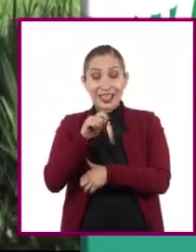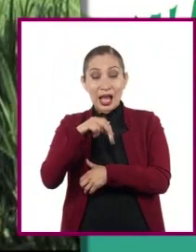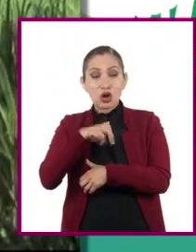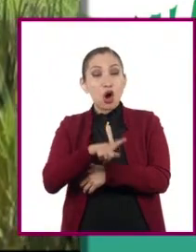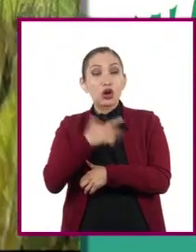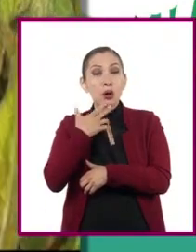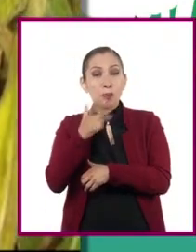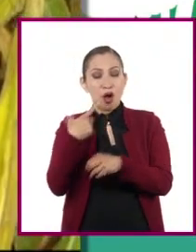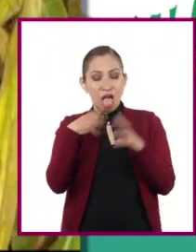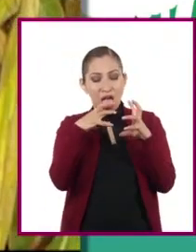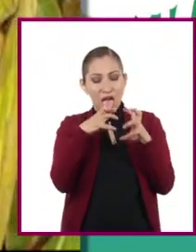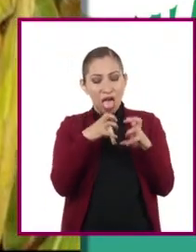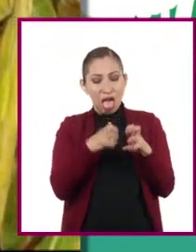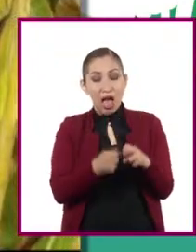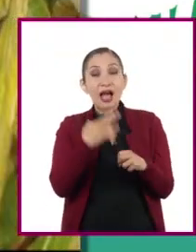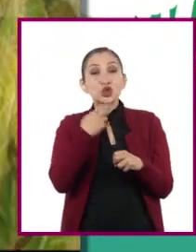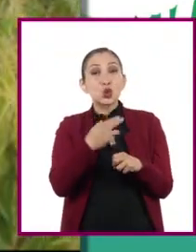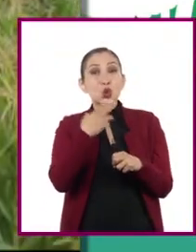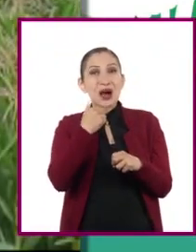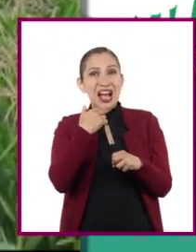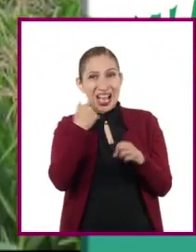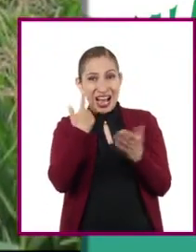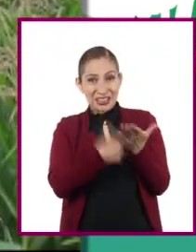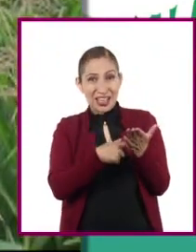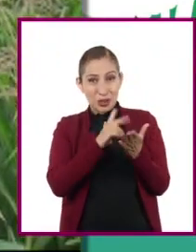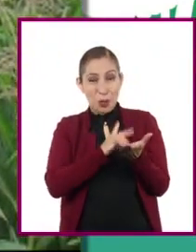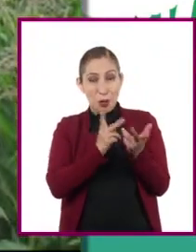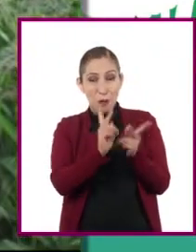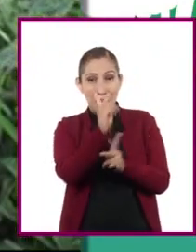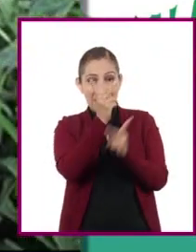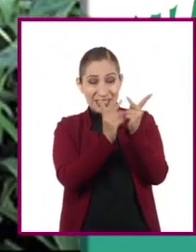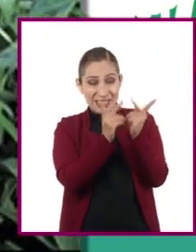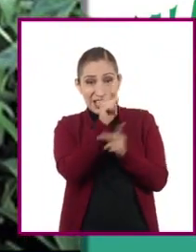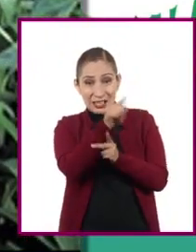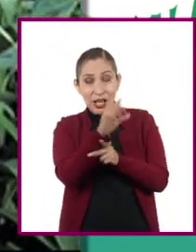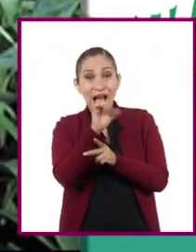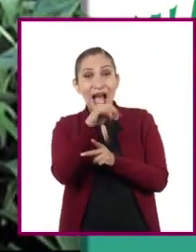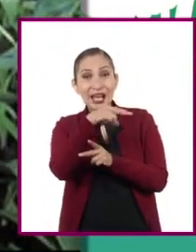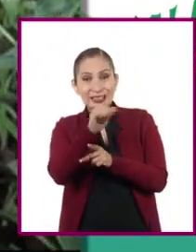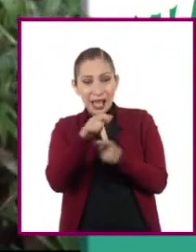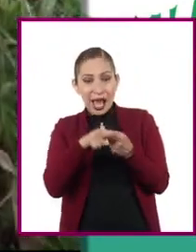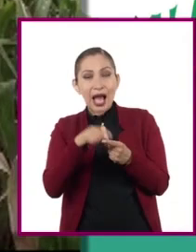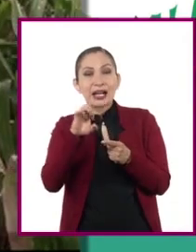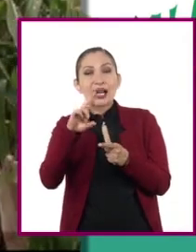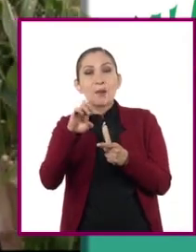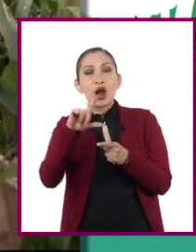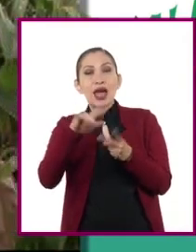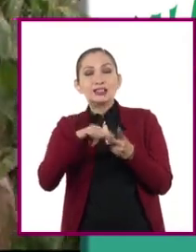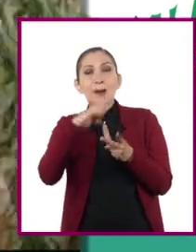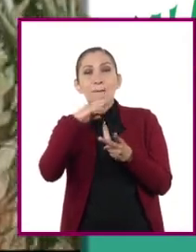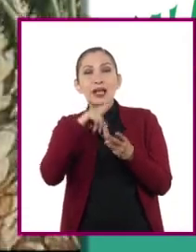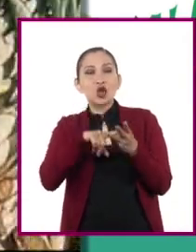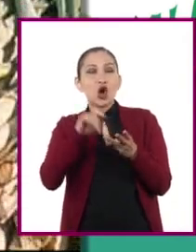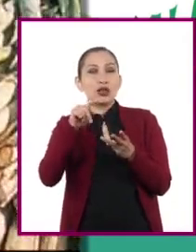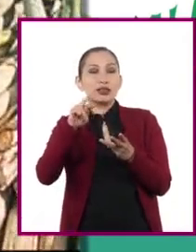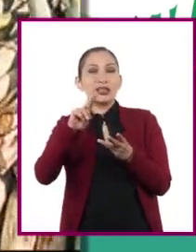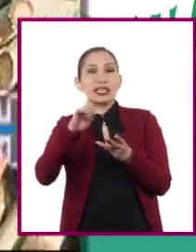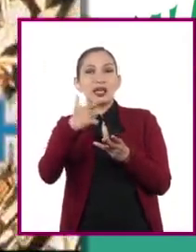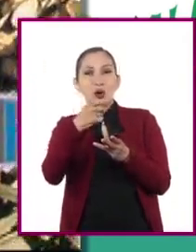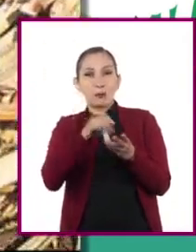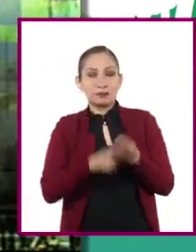produce mediante la fermentación de los azúcares que se encuentran en productos vegetales como caña de azúcar, remolacha, maíz o